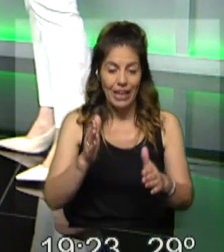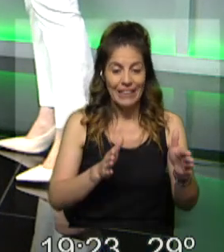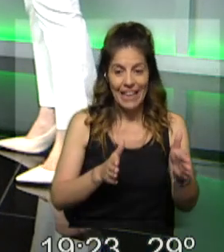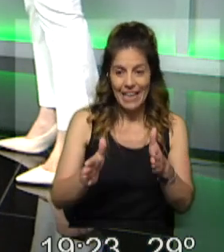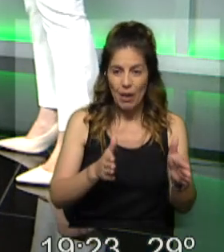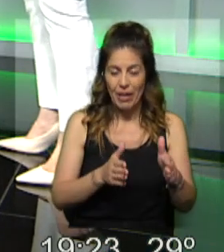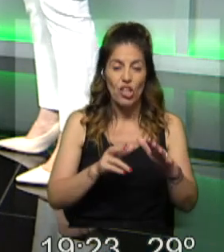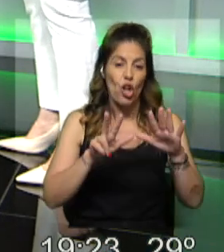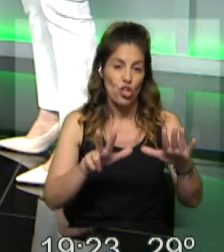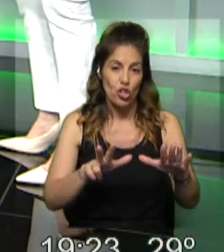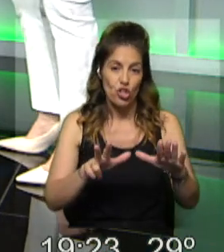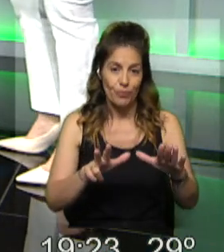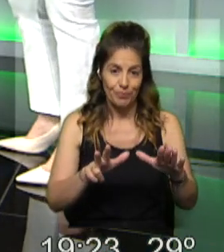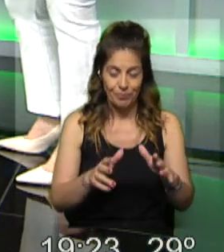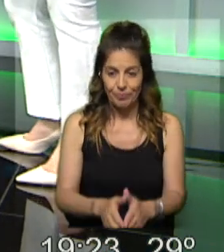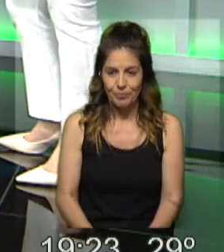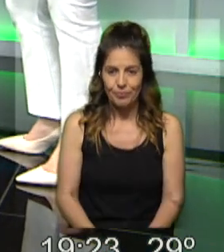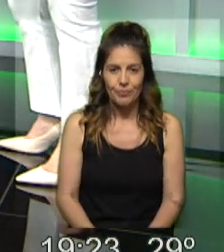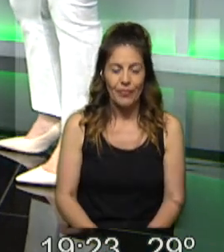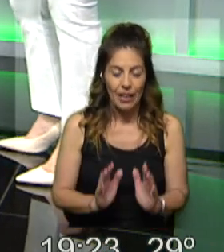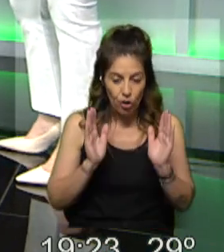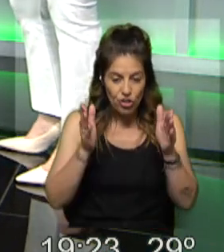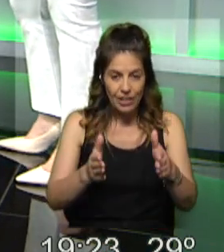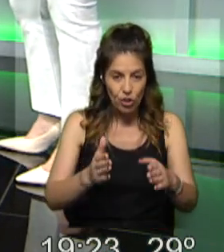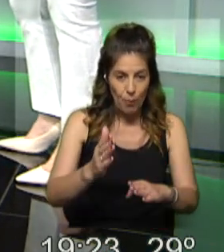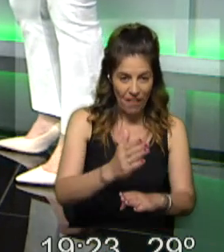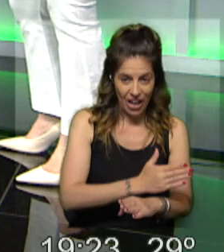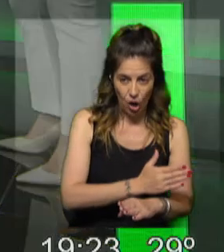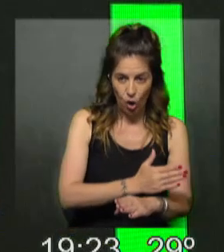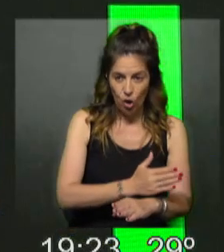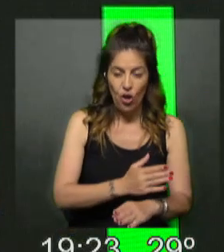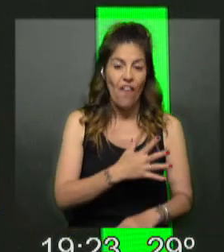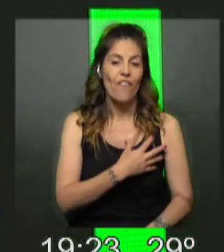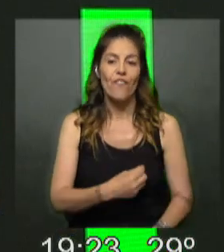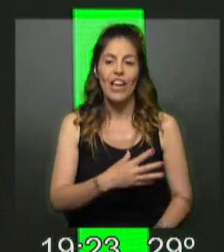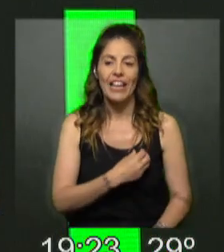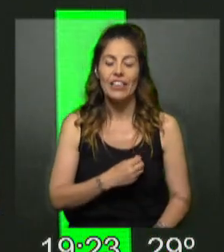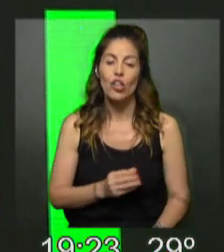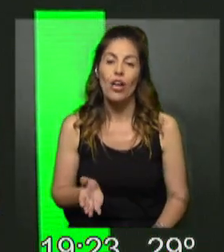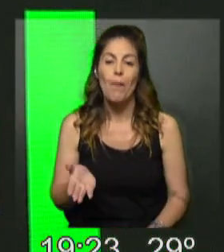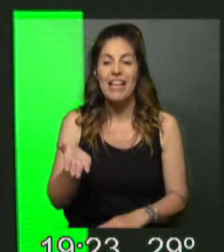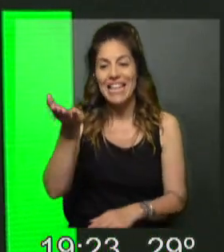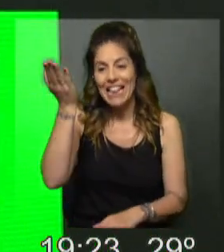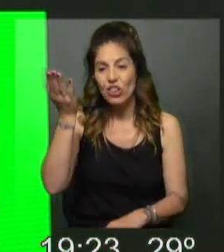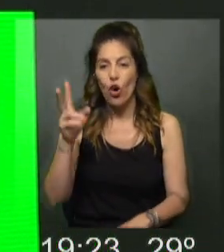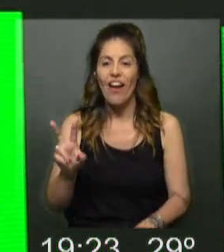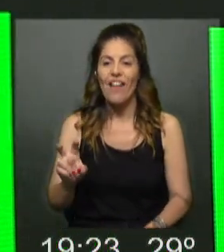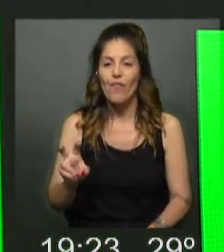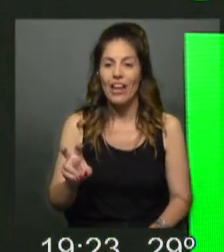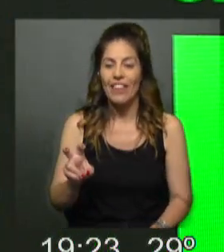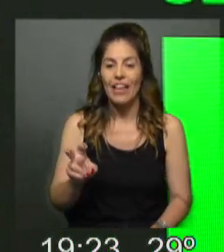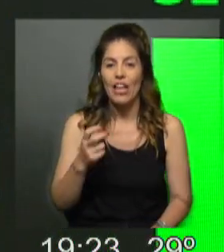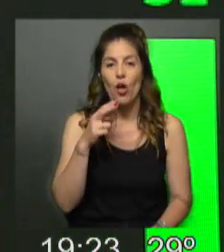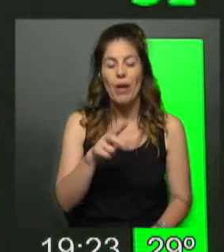deciles y acá estamos concentrándonos en el más bajo que es El blanquito sí y en el más alto que es el verde Sí y lo que estamos viendo las